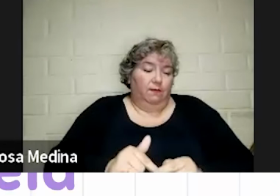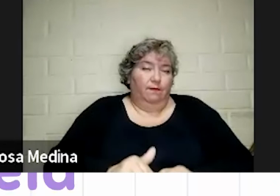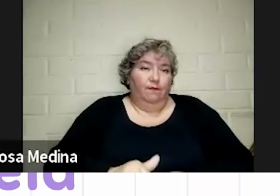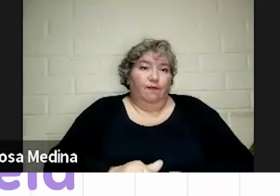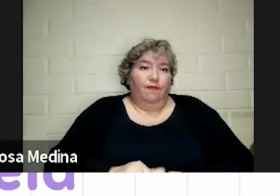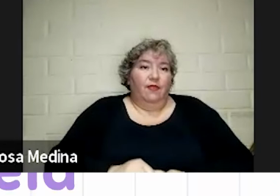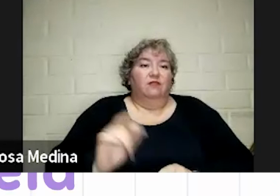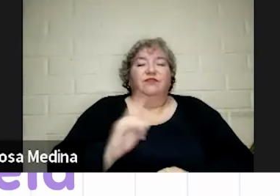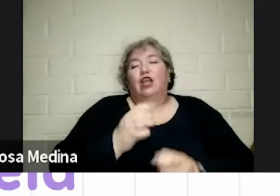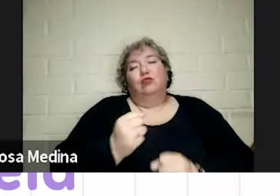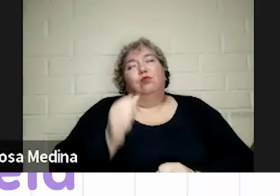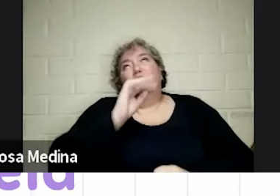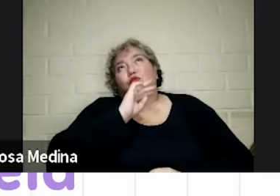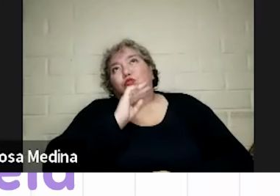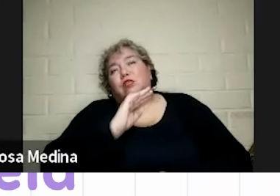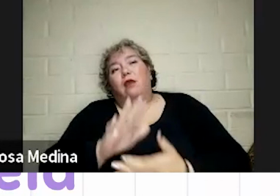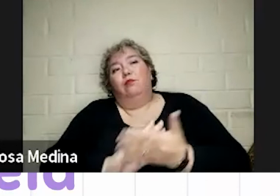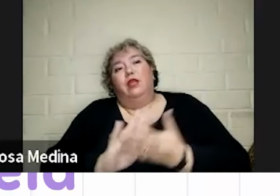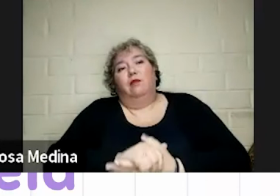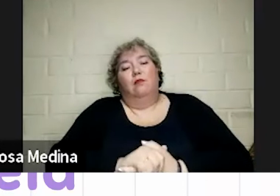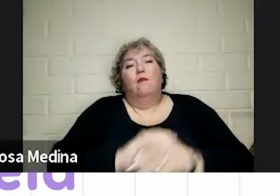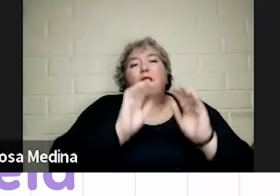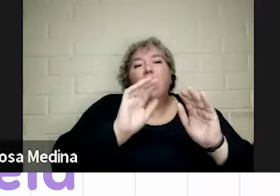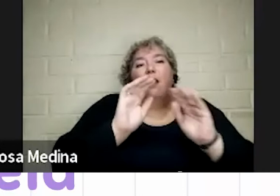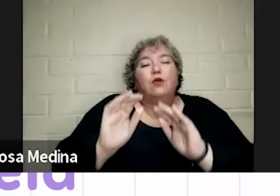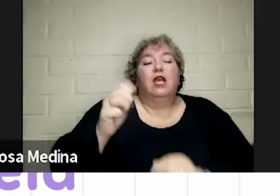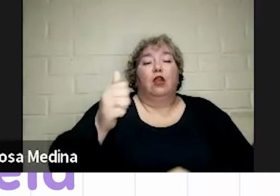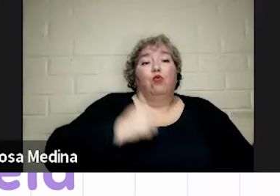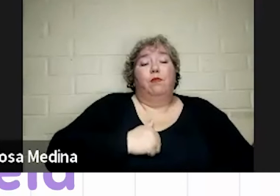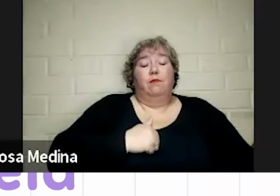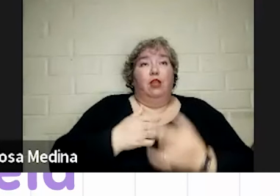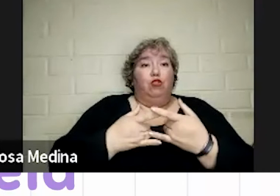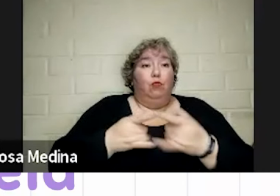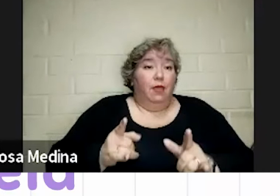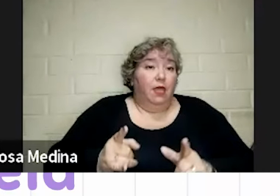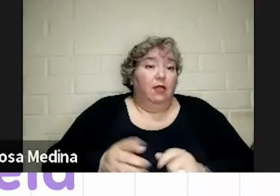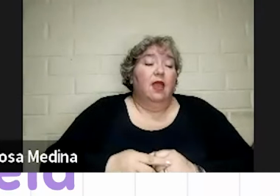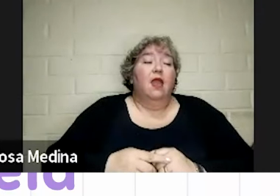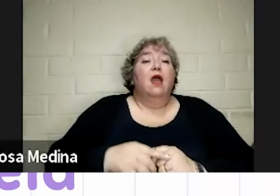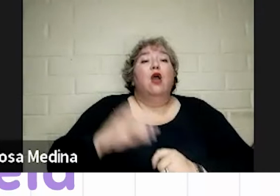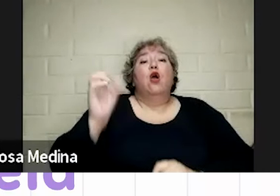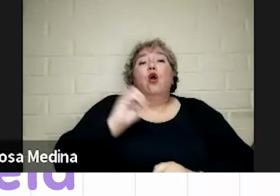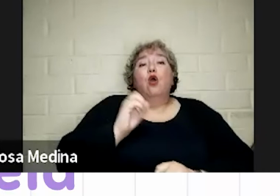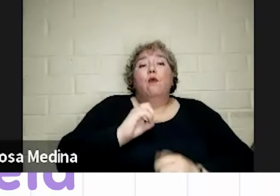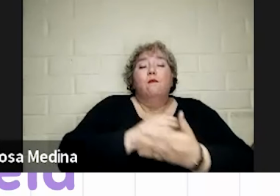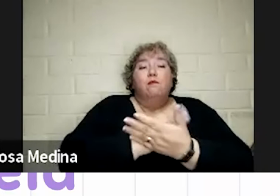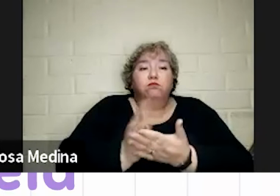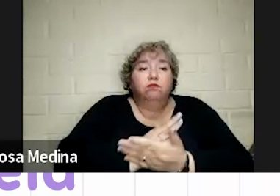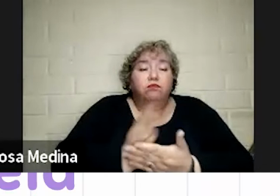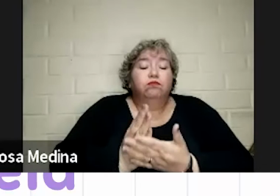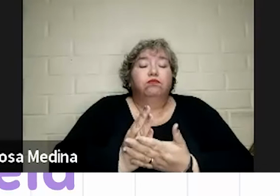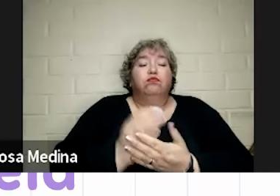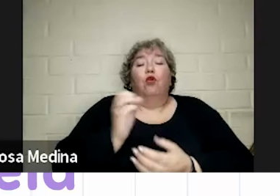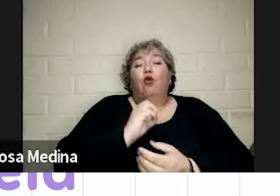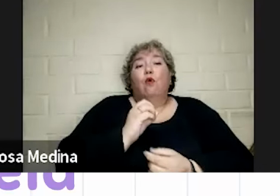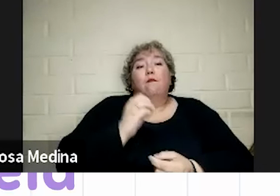sirve o se utiliza para apoyar el cumplimiento de metas, para verificar si vamos cumpliendo con los pasos planificados y para verificar si